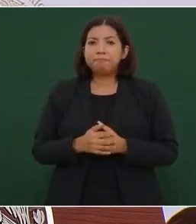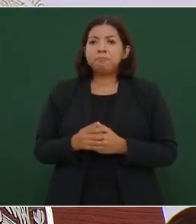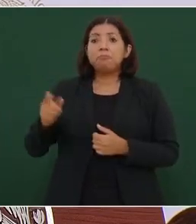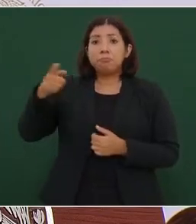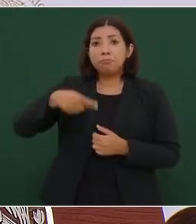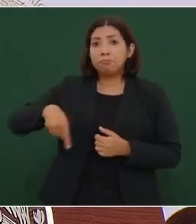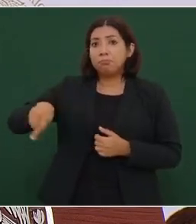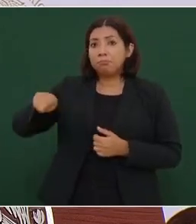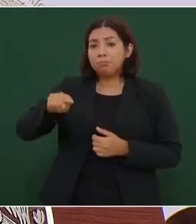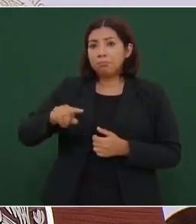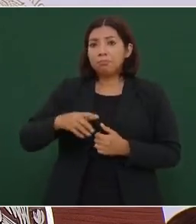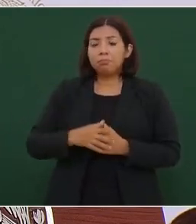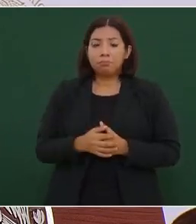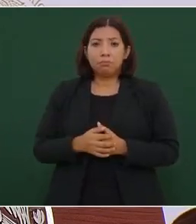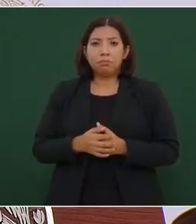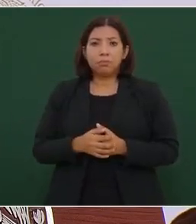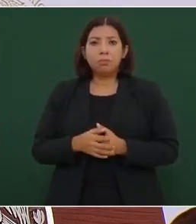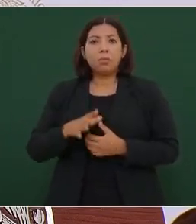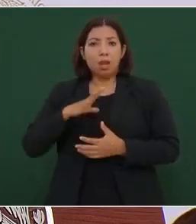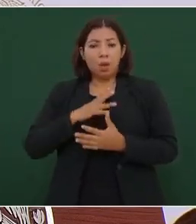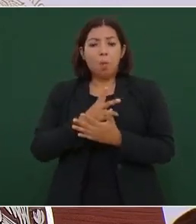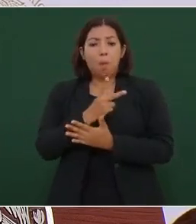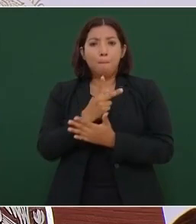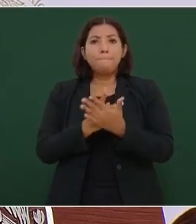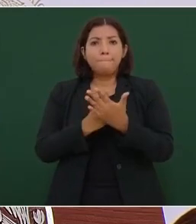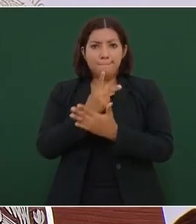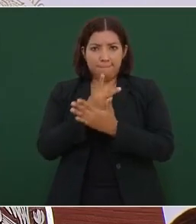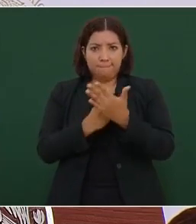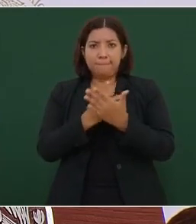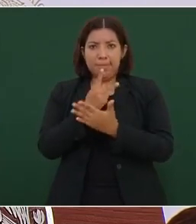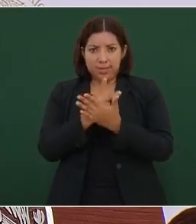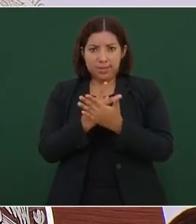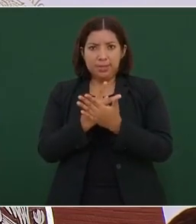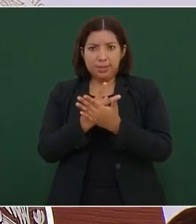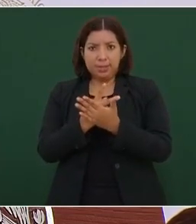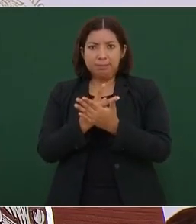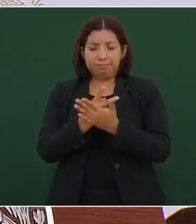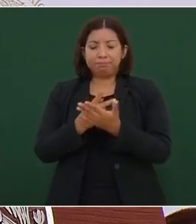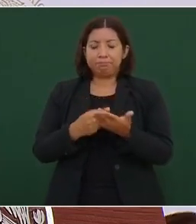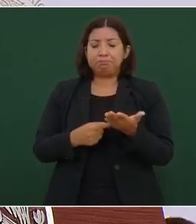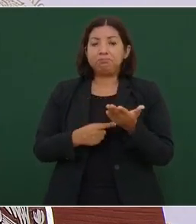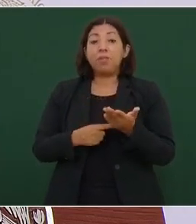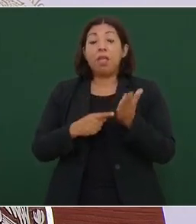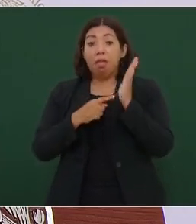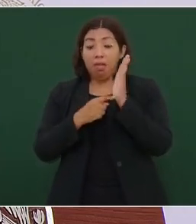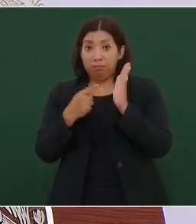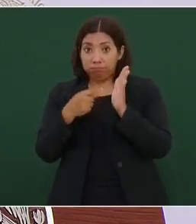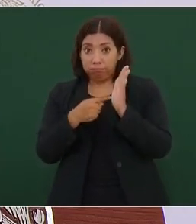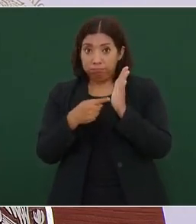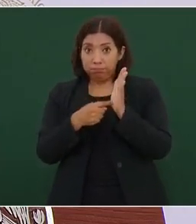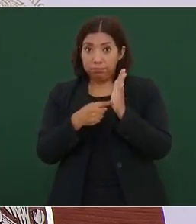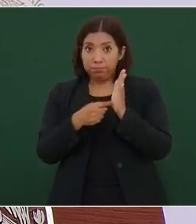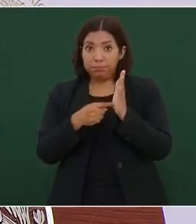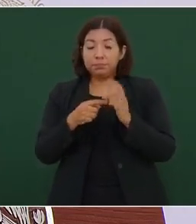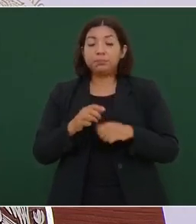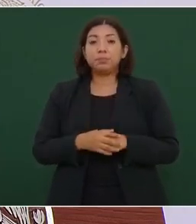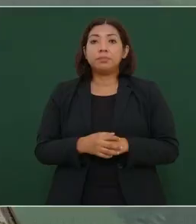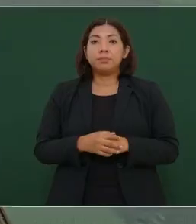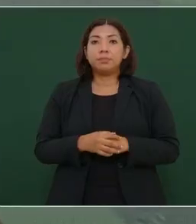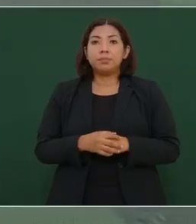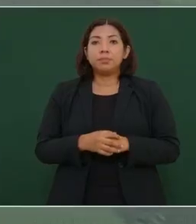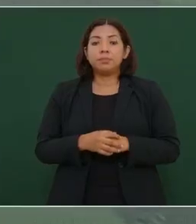que desarrolló ya el estado, un plan de protección a turistas, este plan pues es